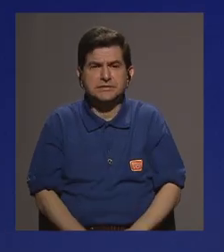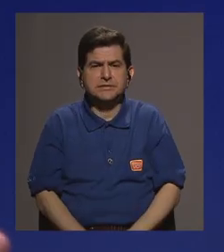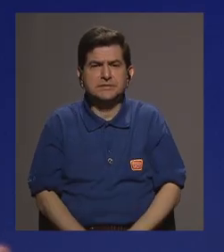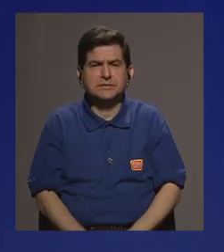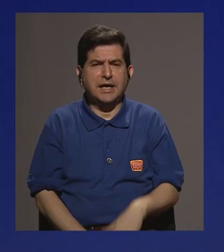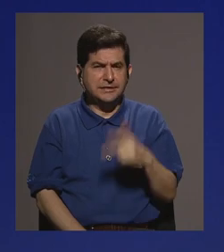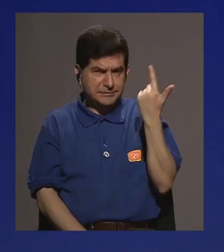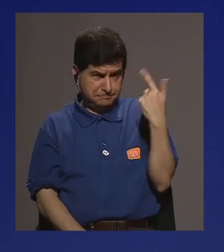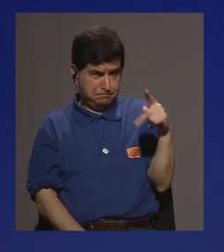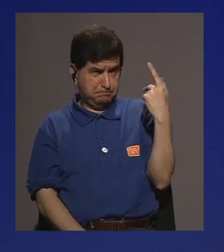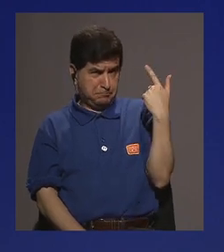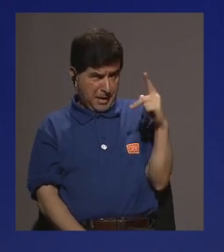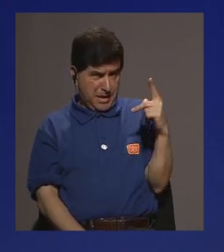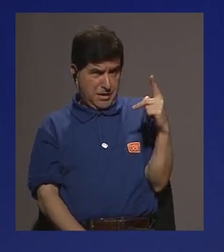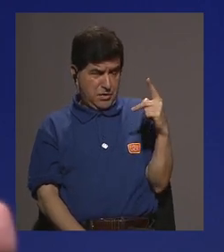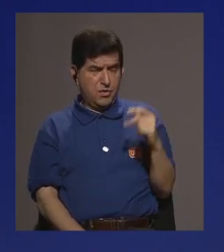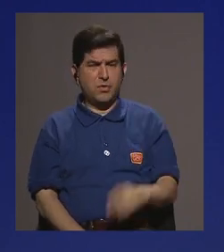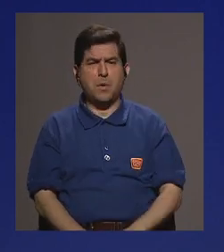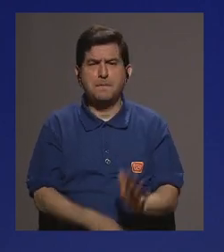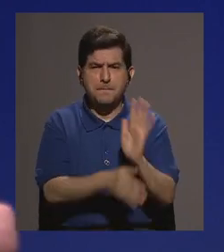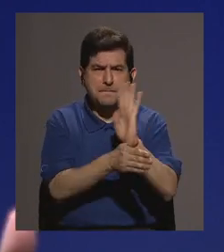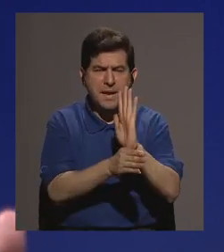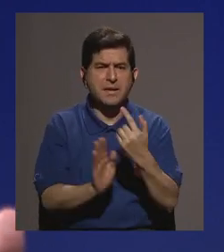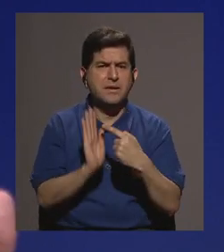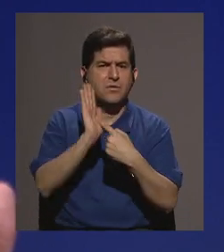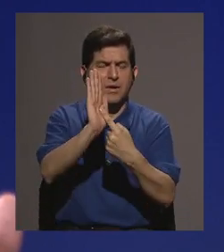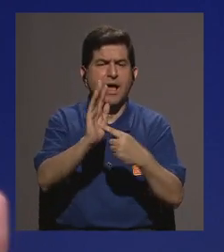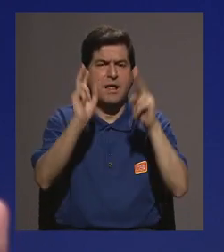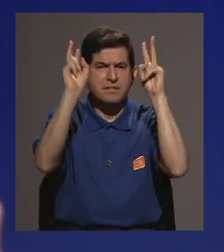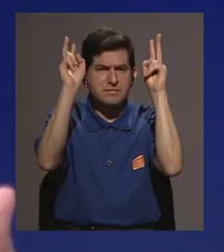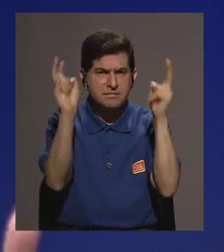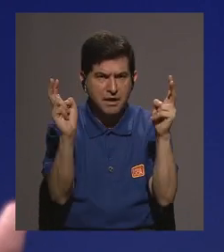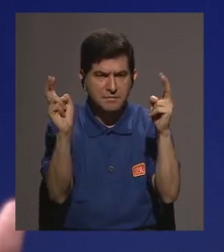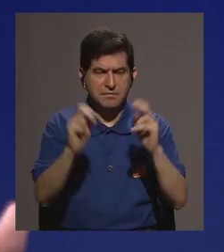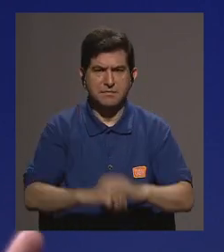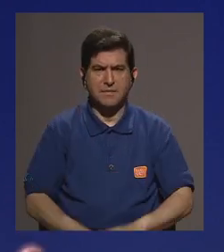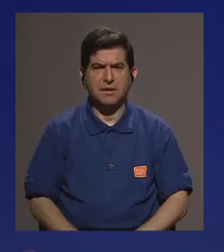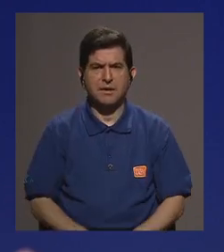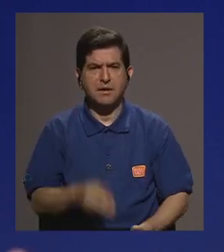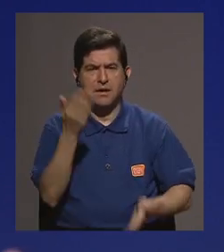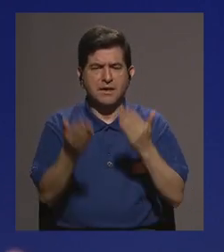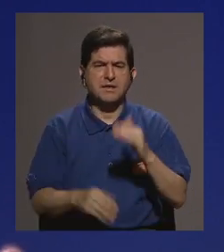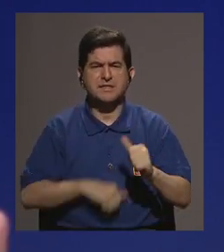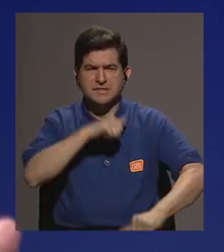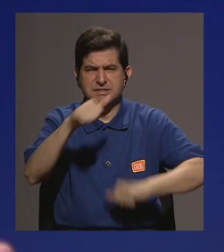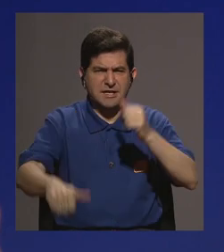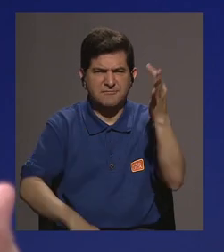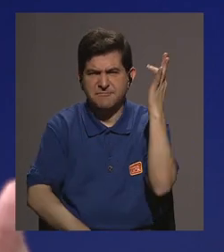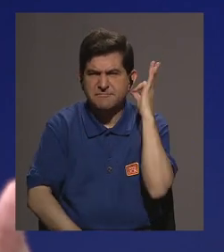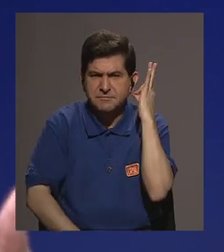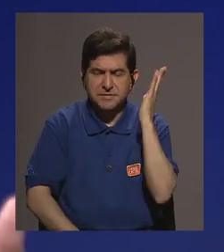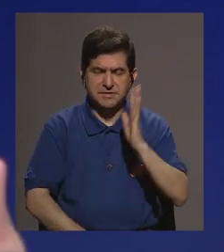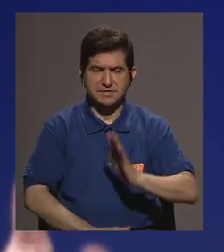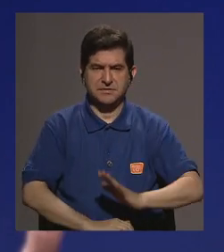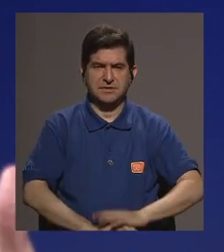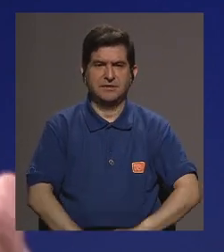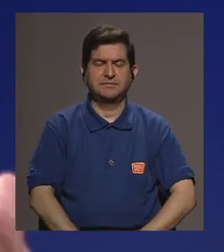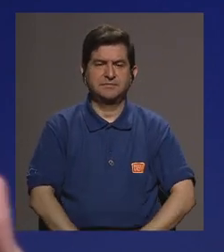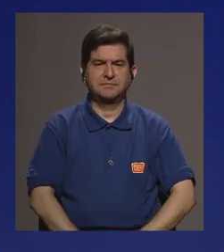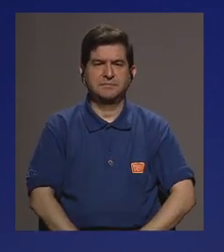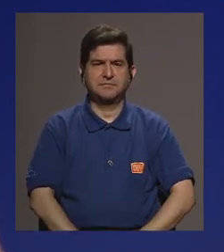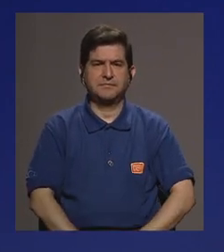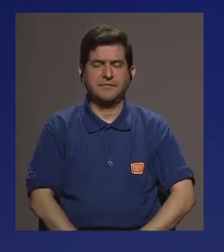también como en tanto rial cosa es que la película plantea una temática que es muy feminista